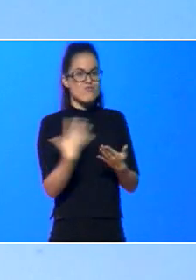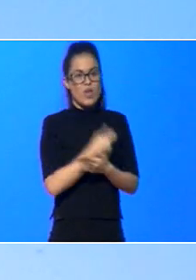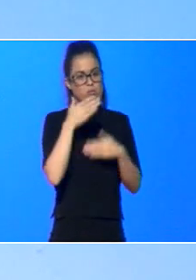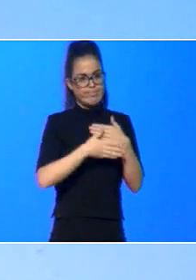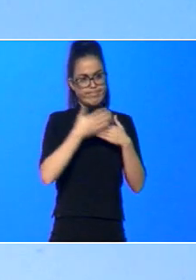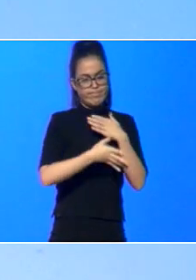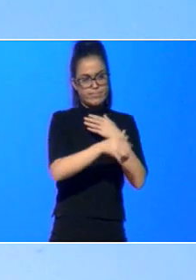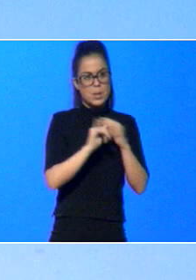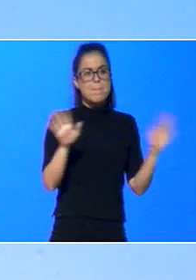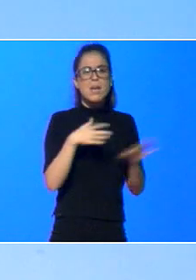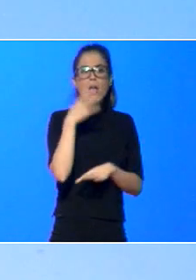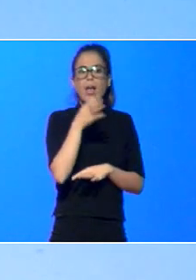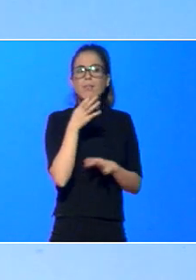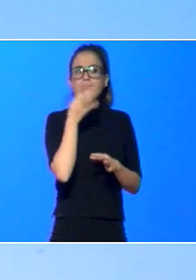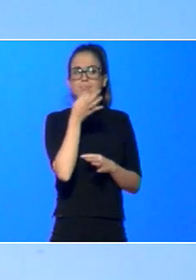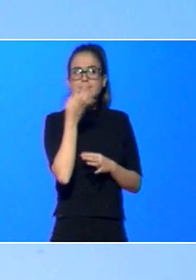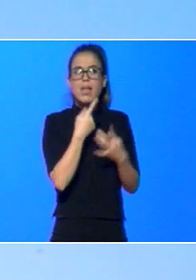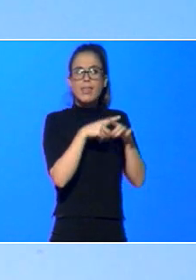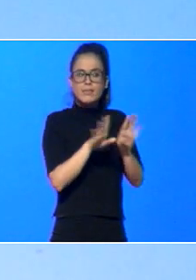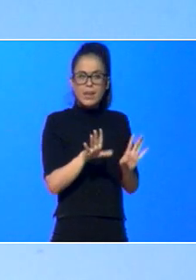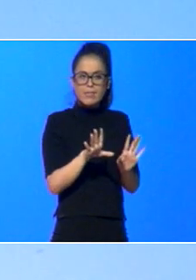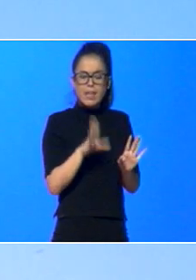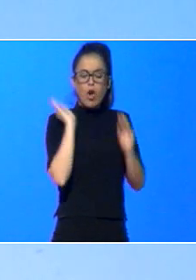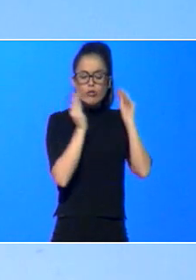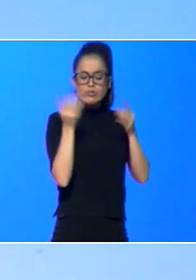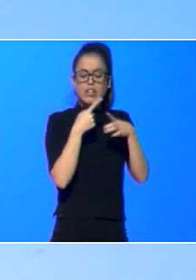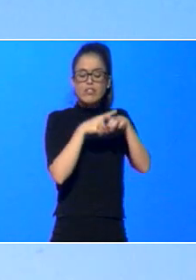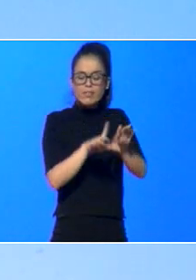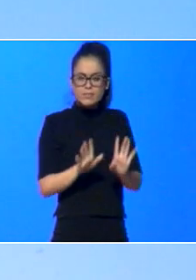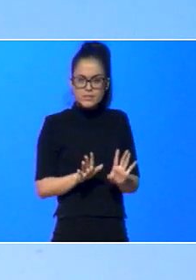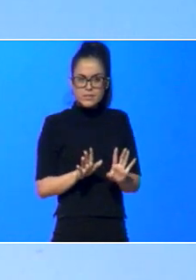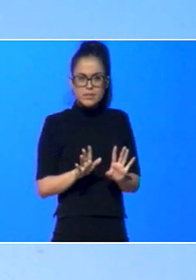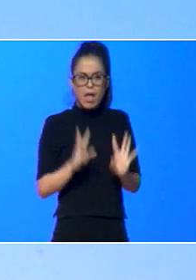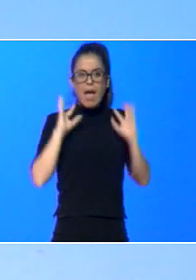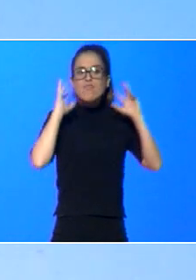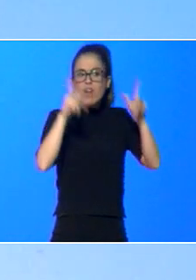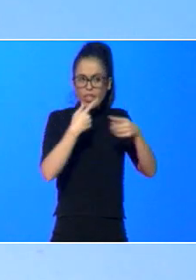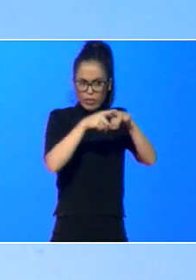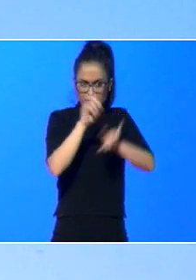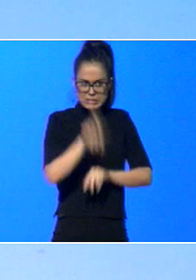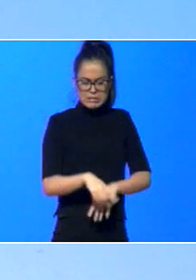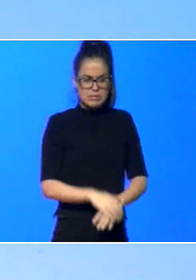cada el discurso es distinto o la represión es distinta los esfuerzos son diferentes